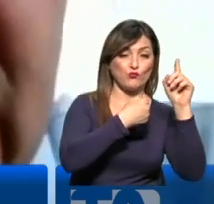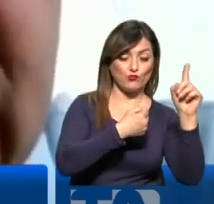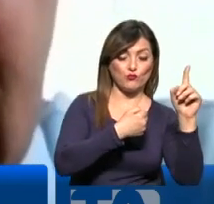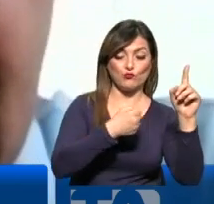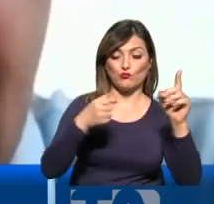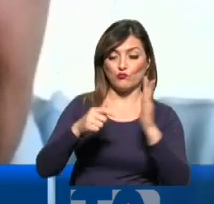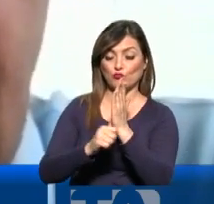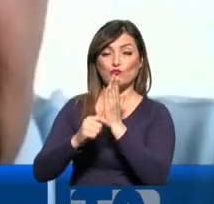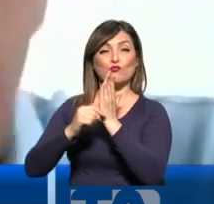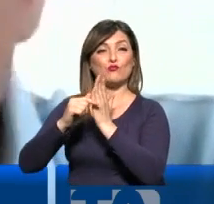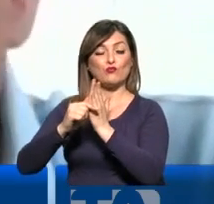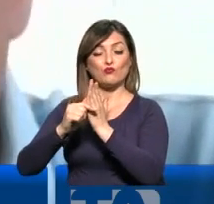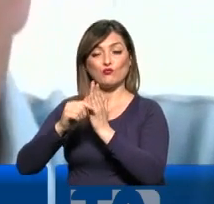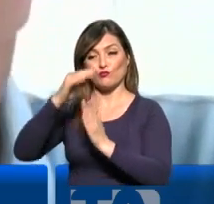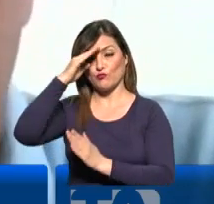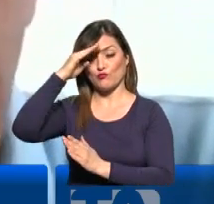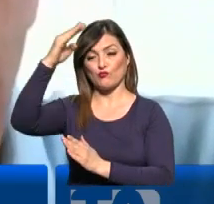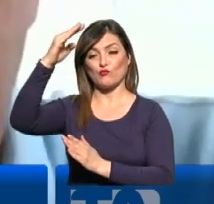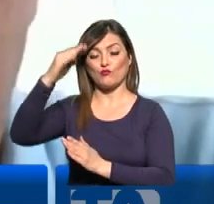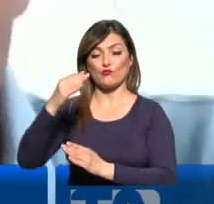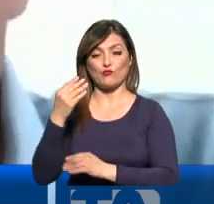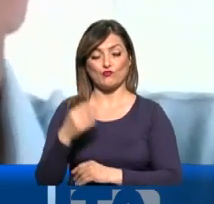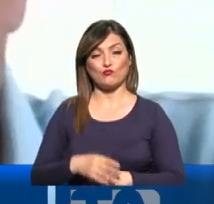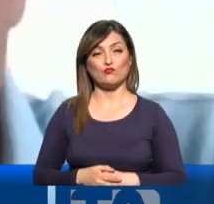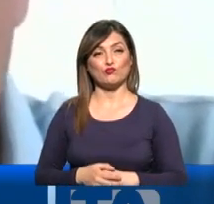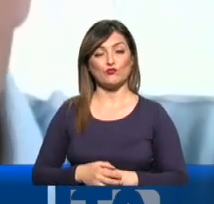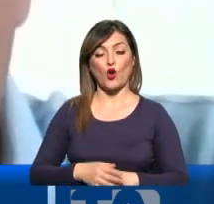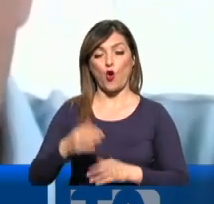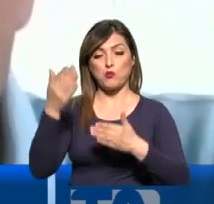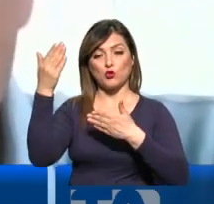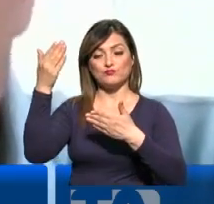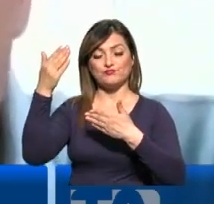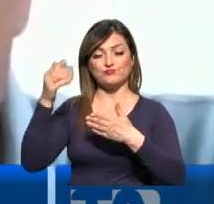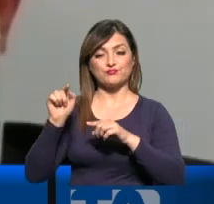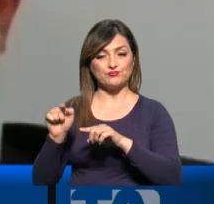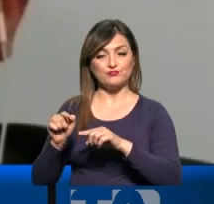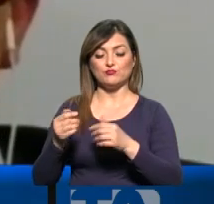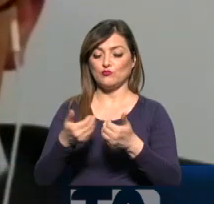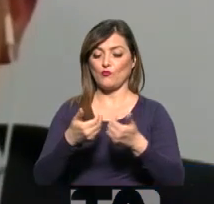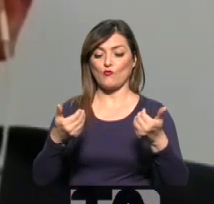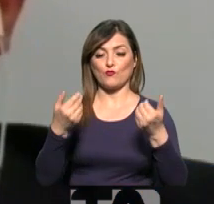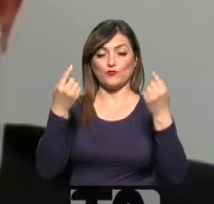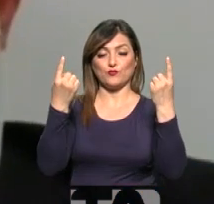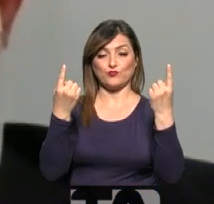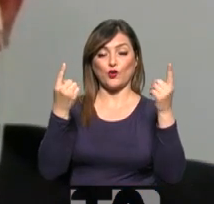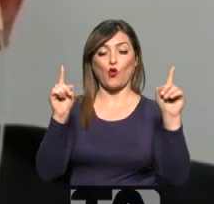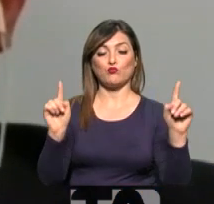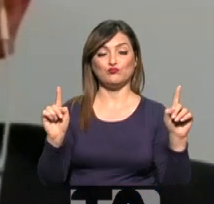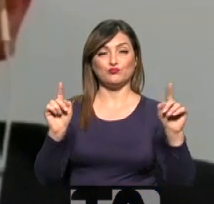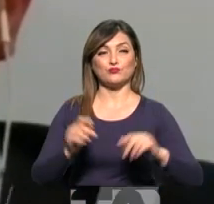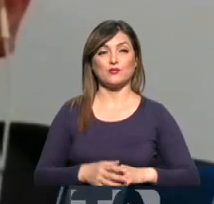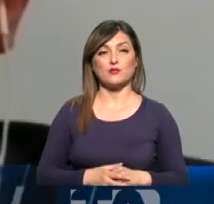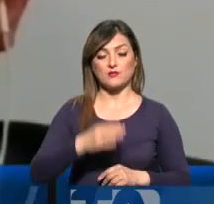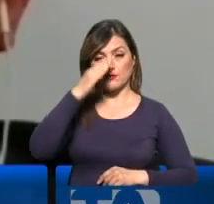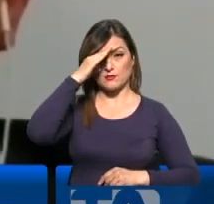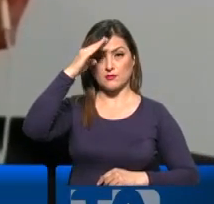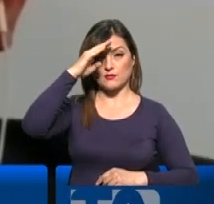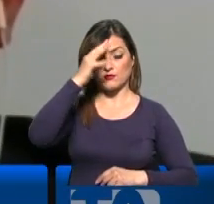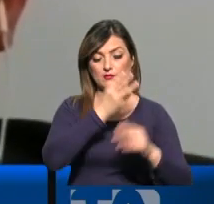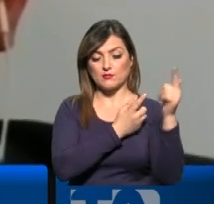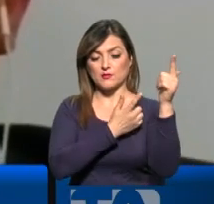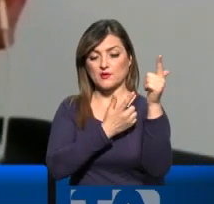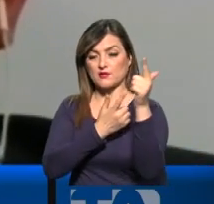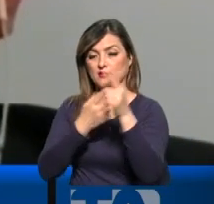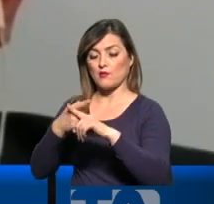y Ministerio del Interior o de Gobierno o de la Política otro. Tanto policía como Fuerzas Armadas y los distintos